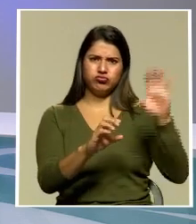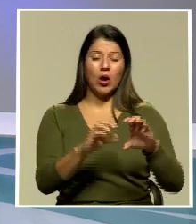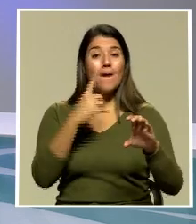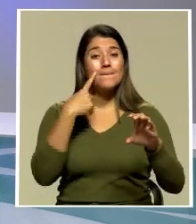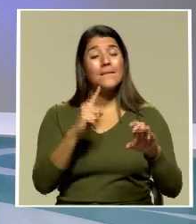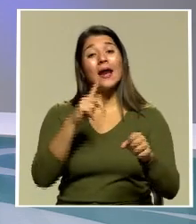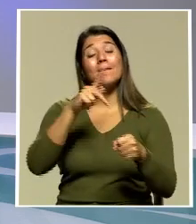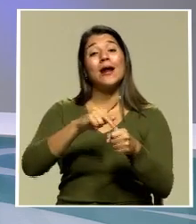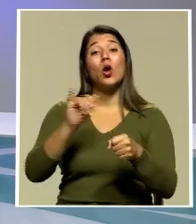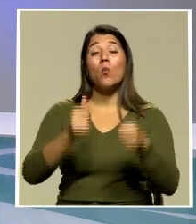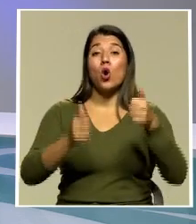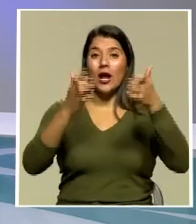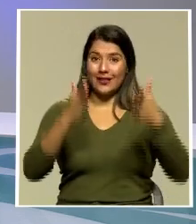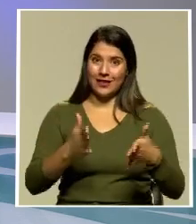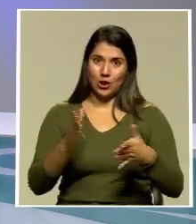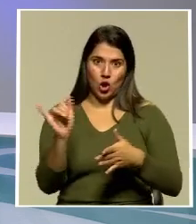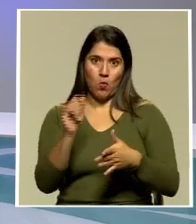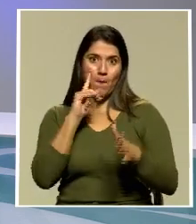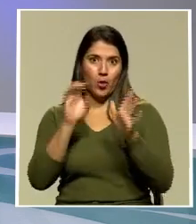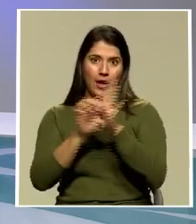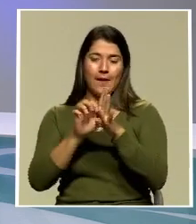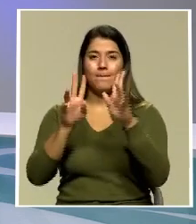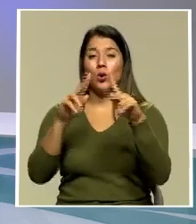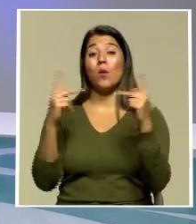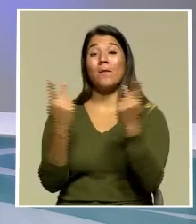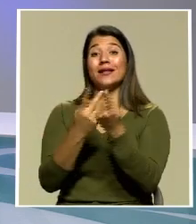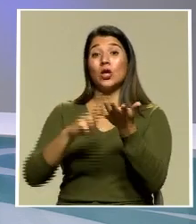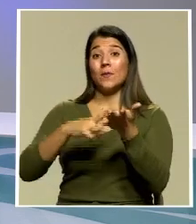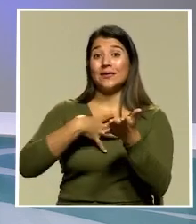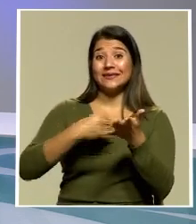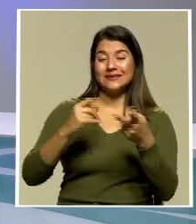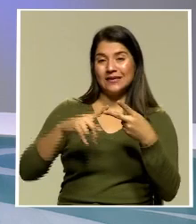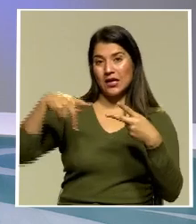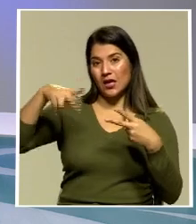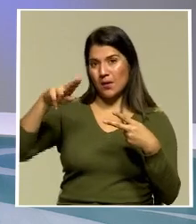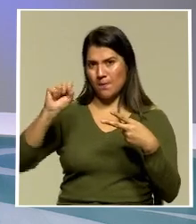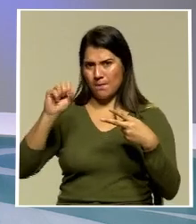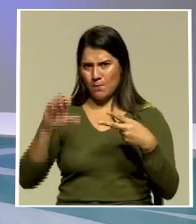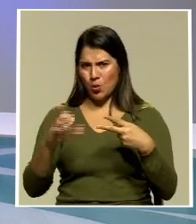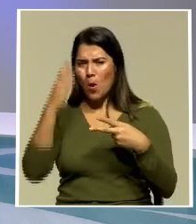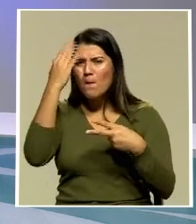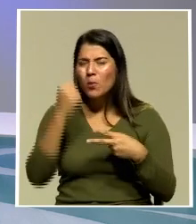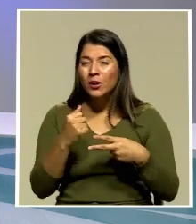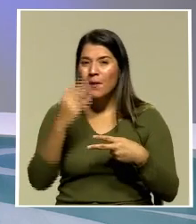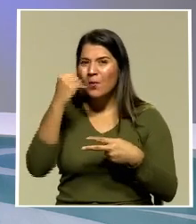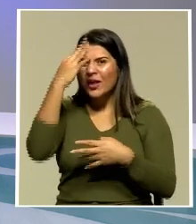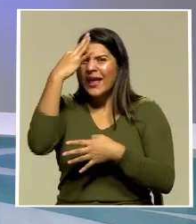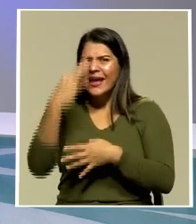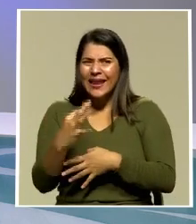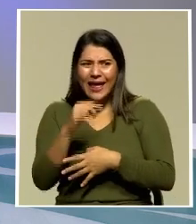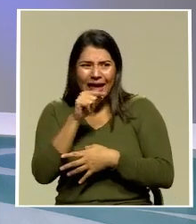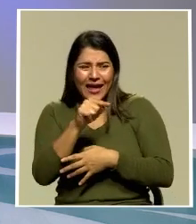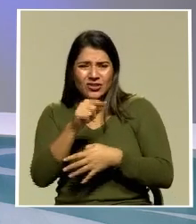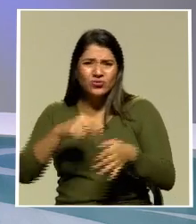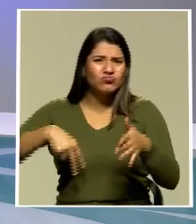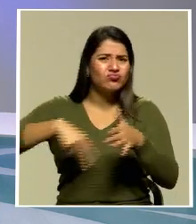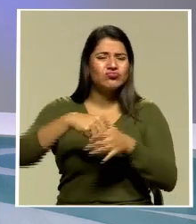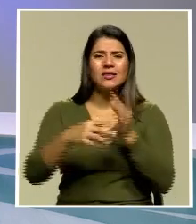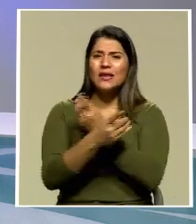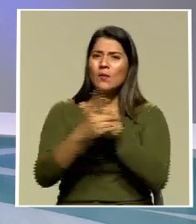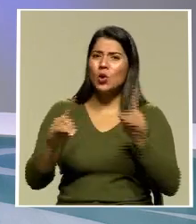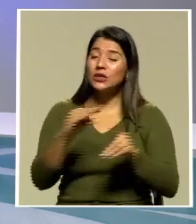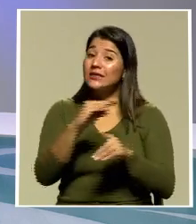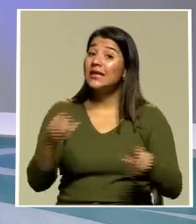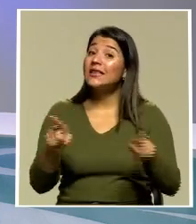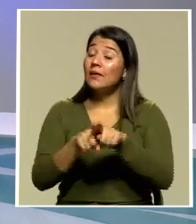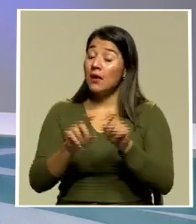políticas como el Partido Liberación Nacional y el Partido Unidad Social Cristiana. Esto porque considera que entorpece la democracia y que